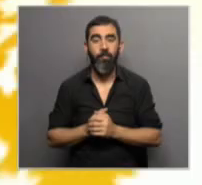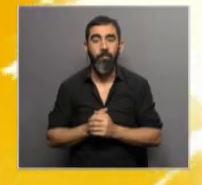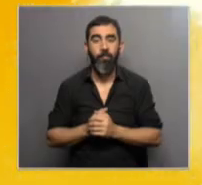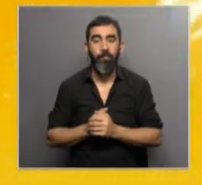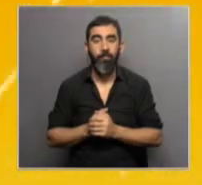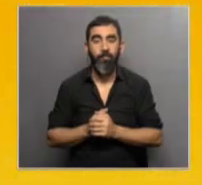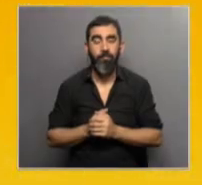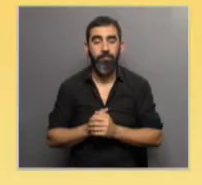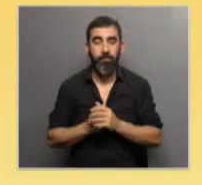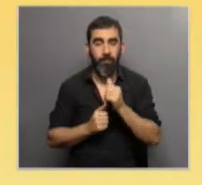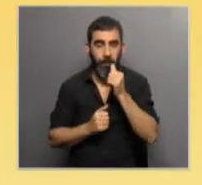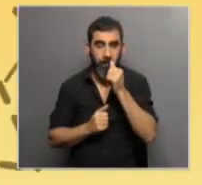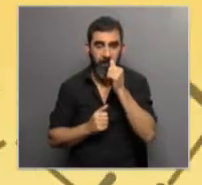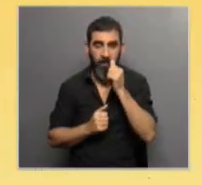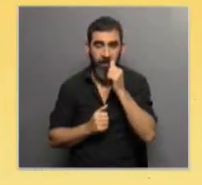debajo